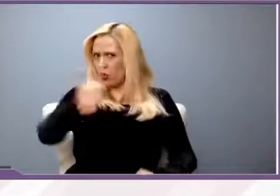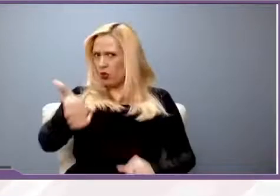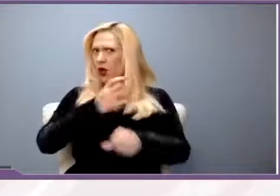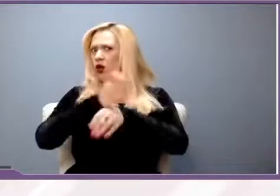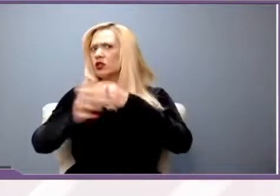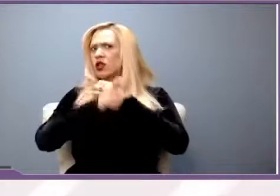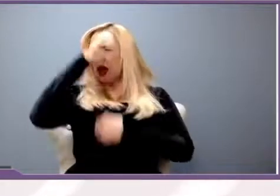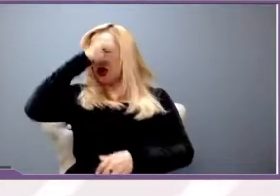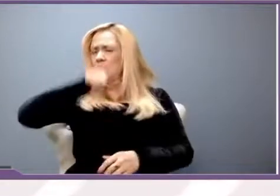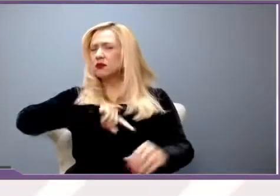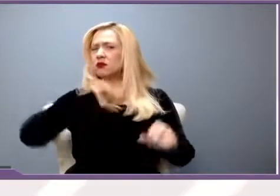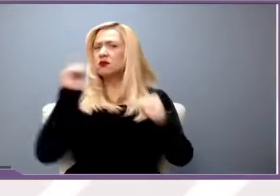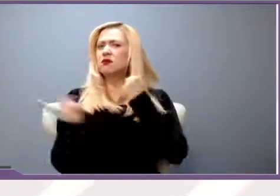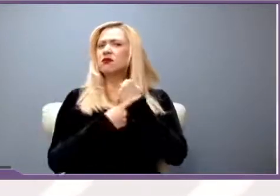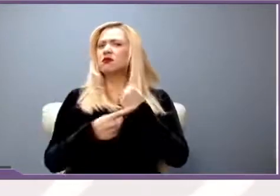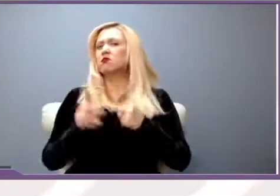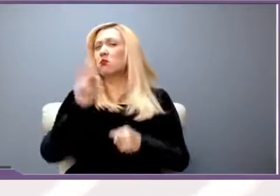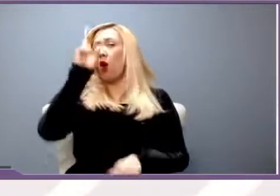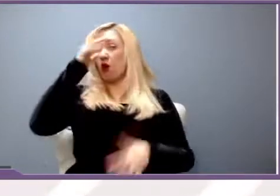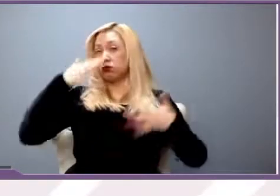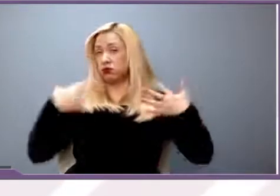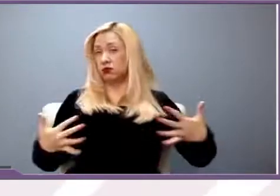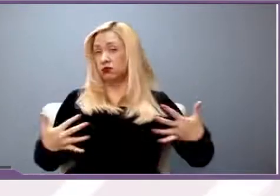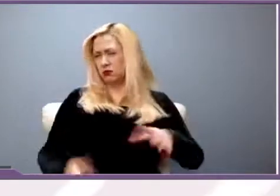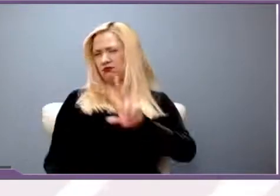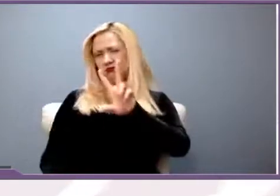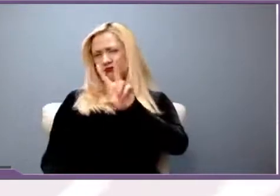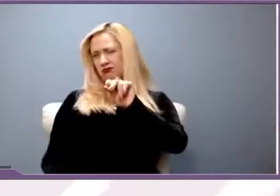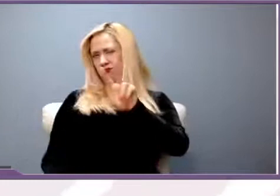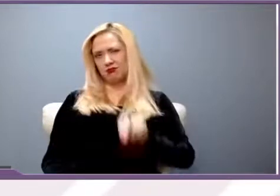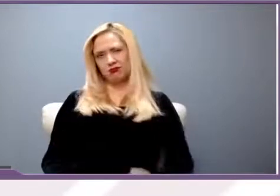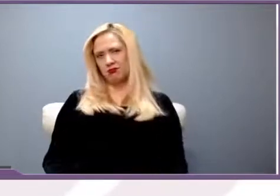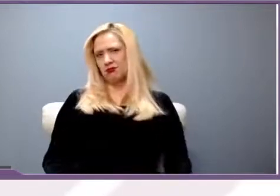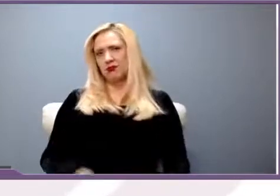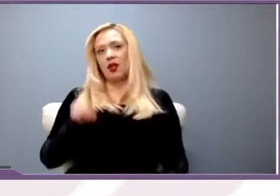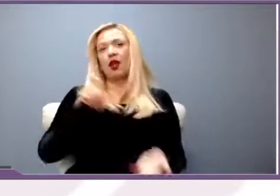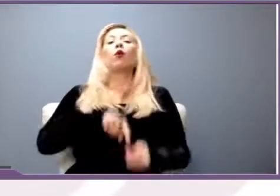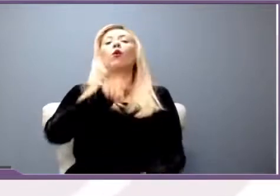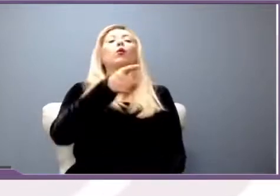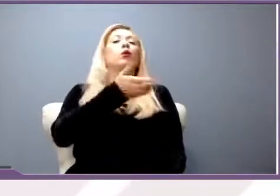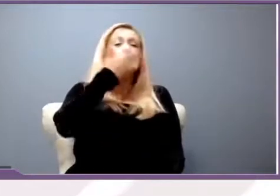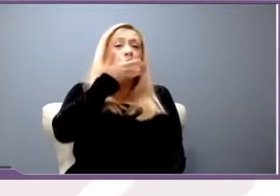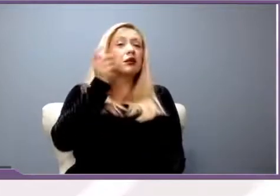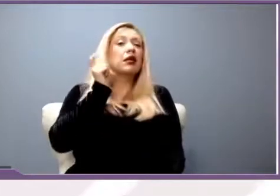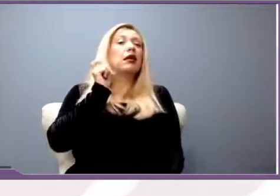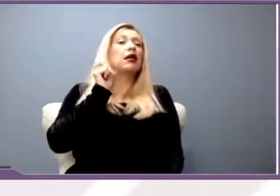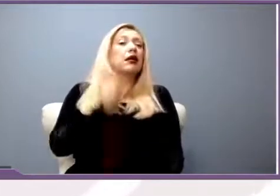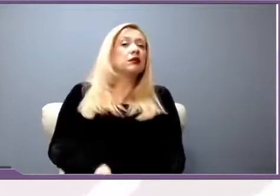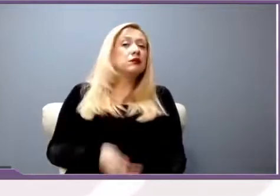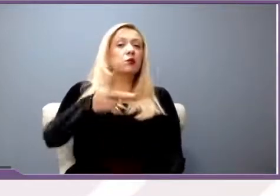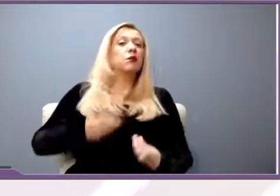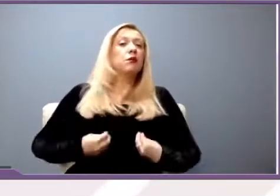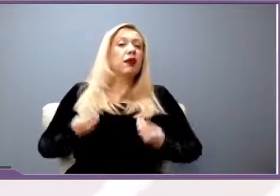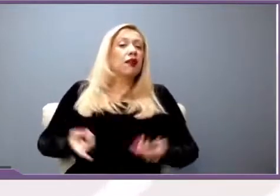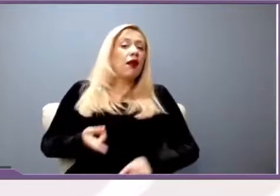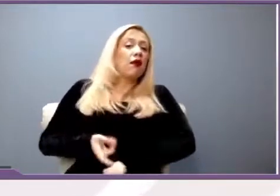el tamaño y el peso, sino con otras condiciones de vida. Esa sería una. Otra es